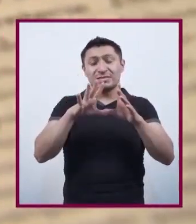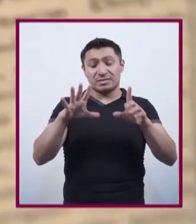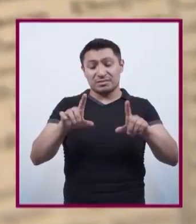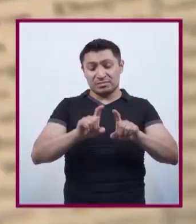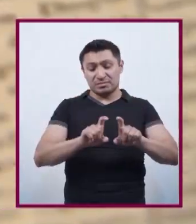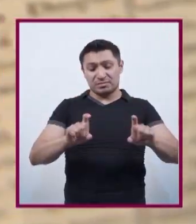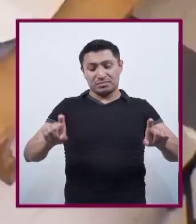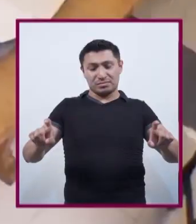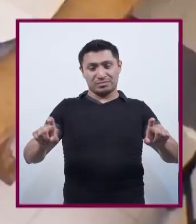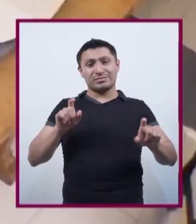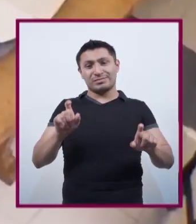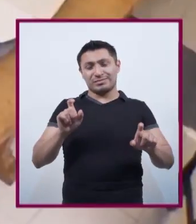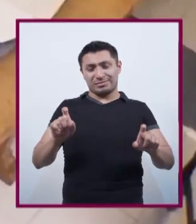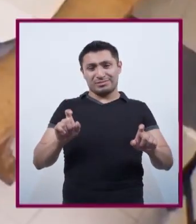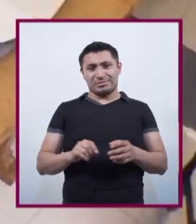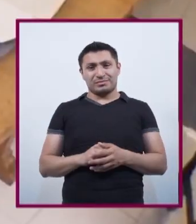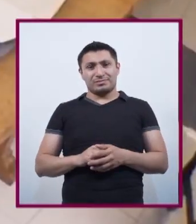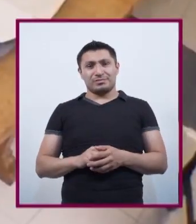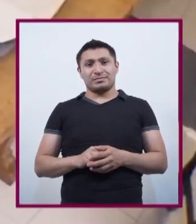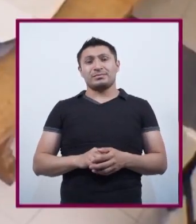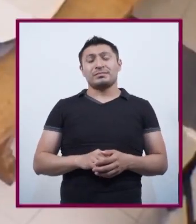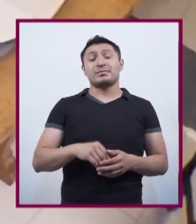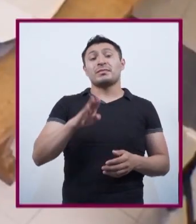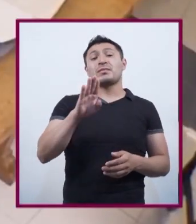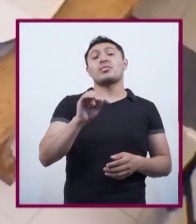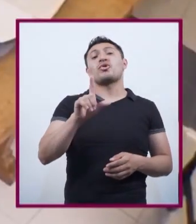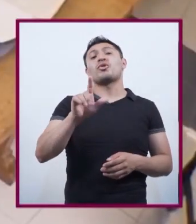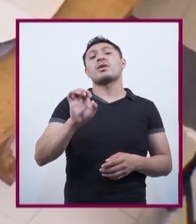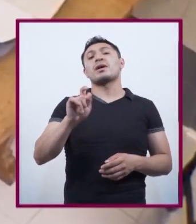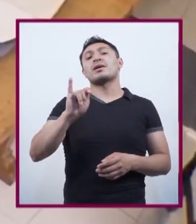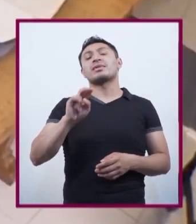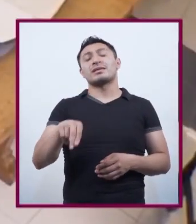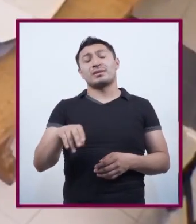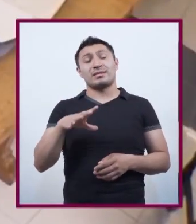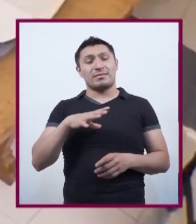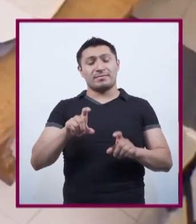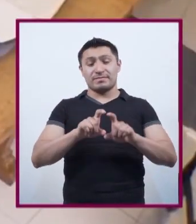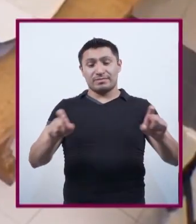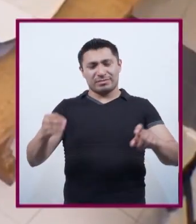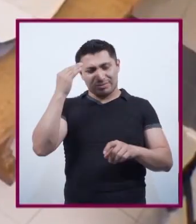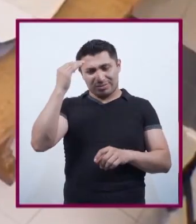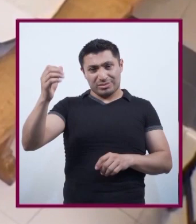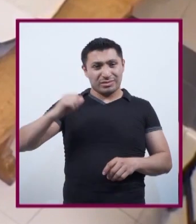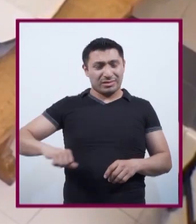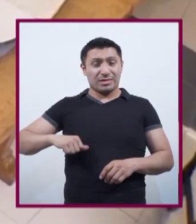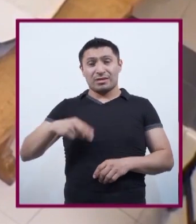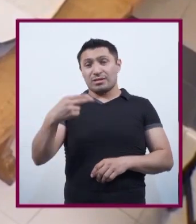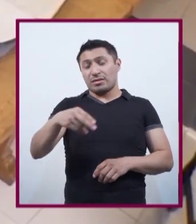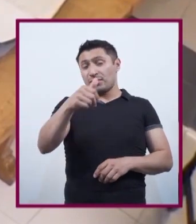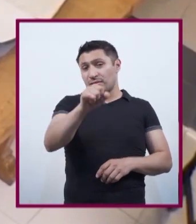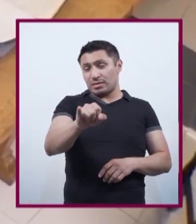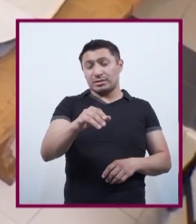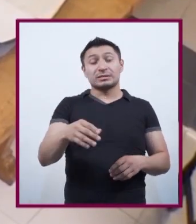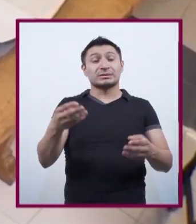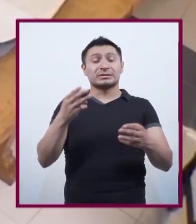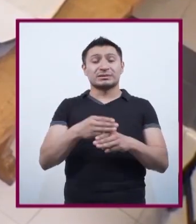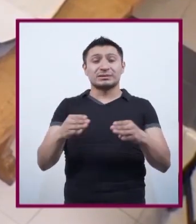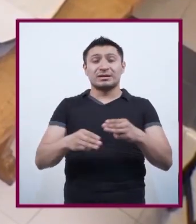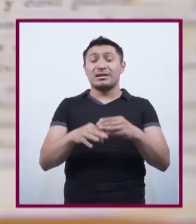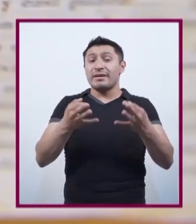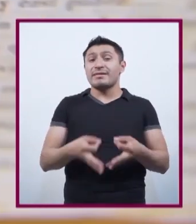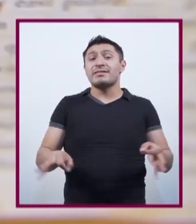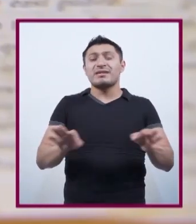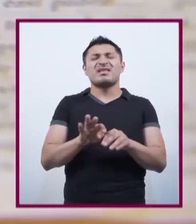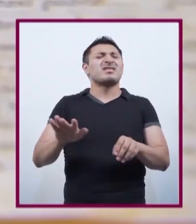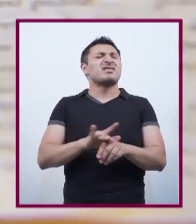pueden apreciar en la parte baja del periódico, aquí en esta donde dice boletín. En esa etapa se llamó